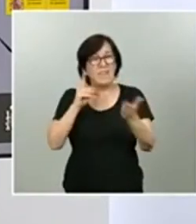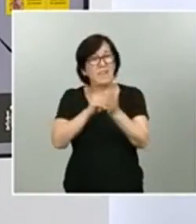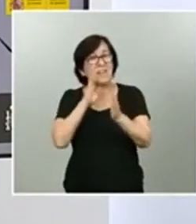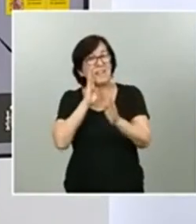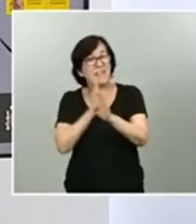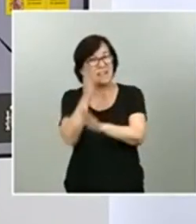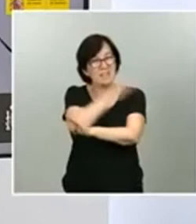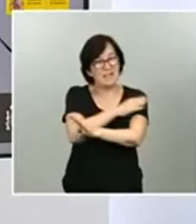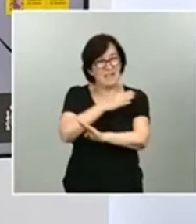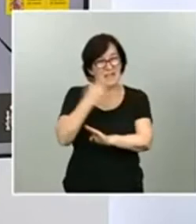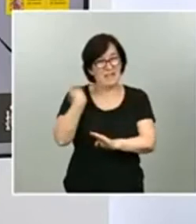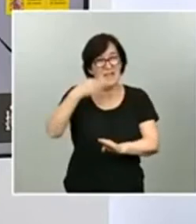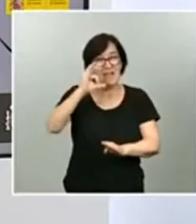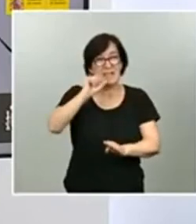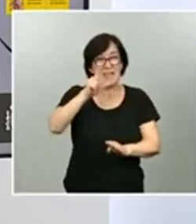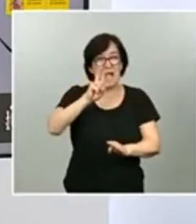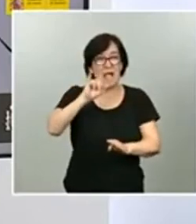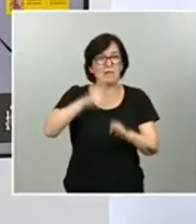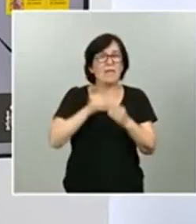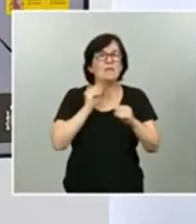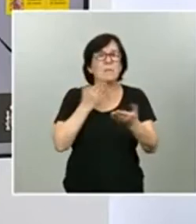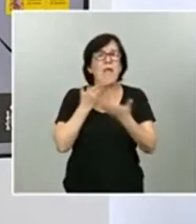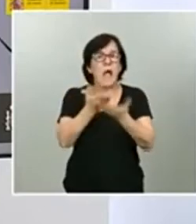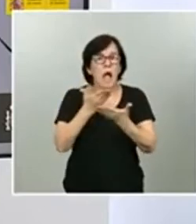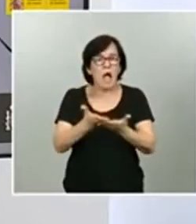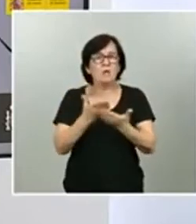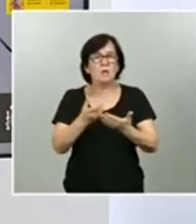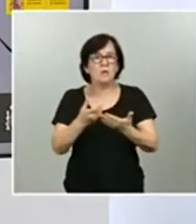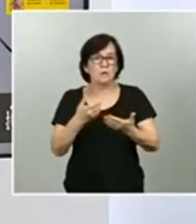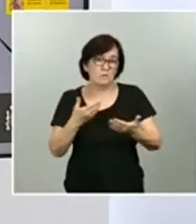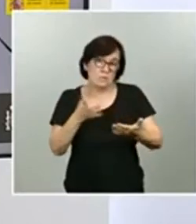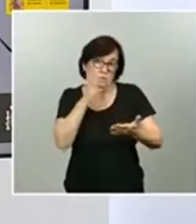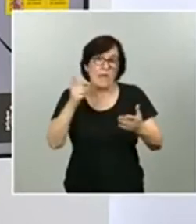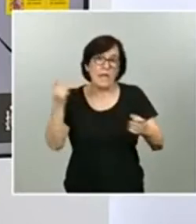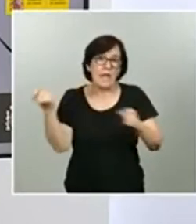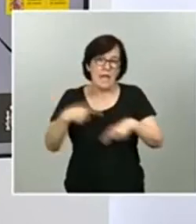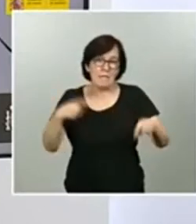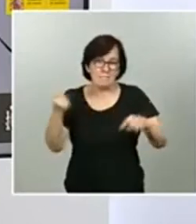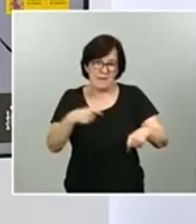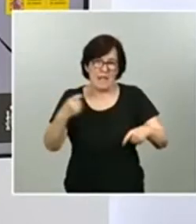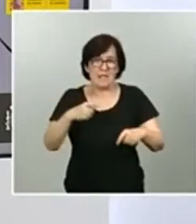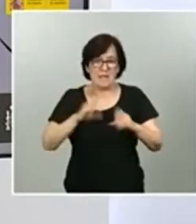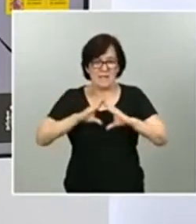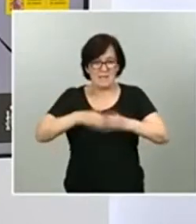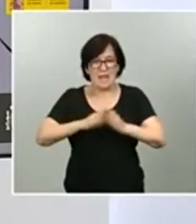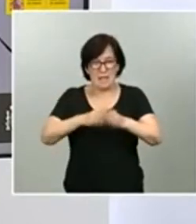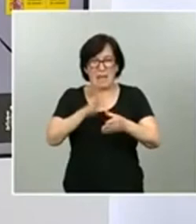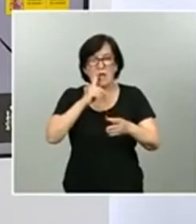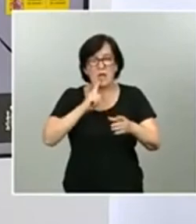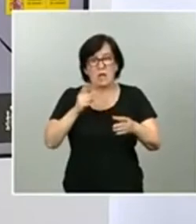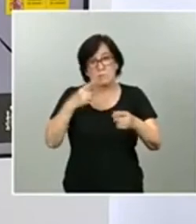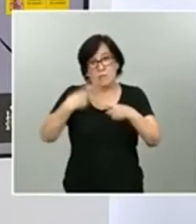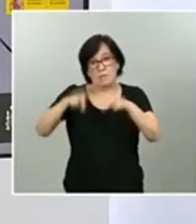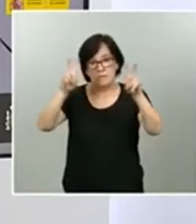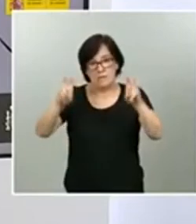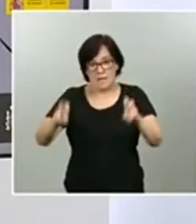Salvini sobre las ayudas, el socorro de inmigrantes en el mar en el caso de operaciones de salvamento marítimo que se